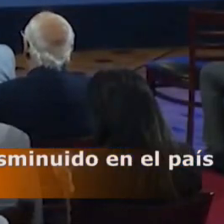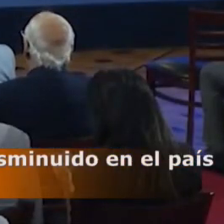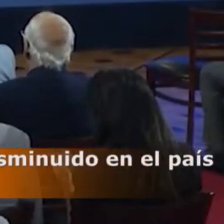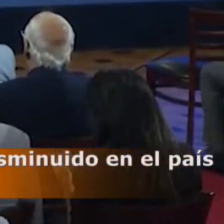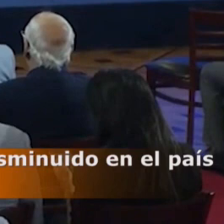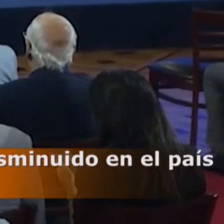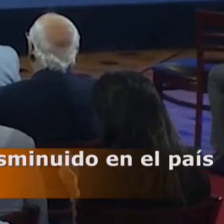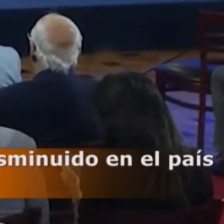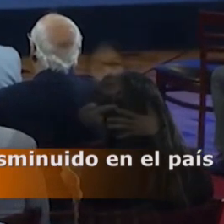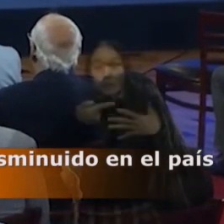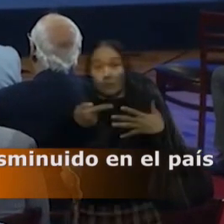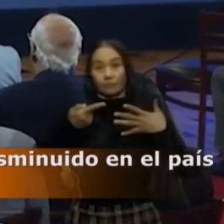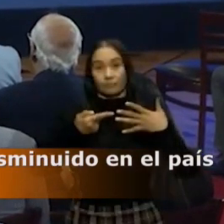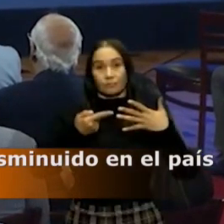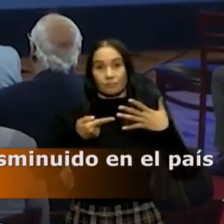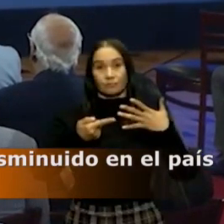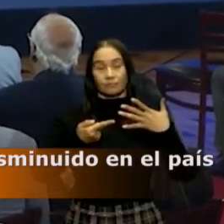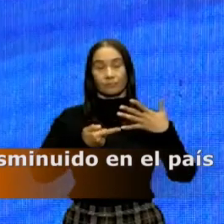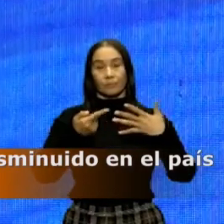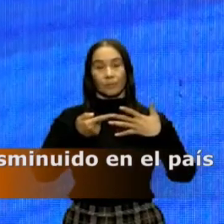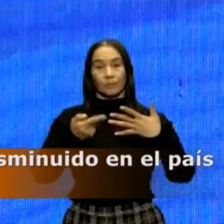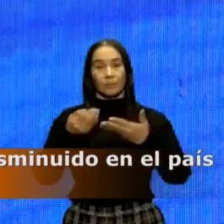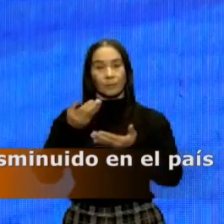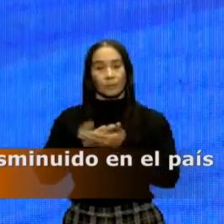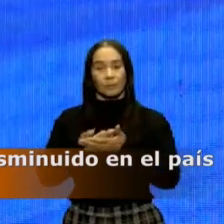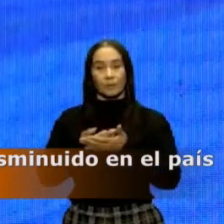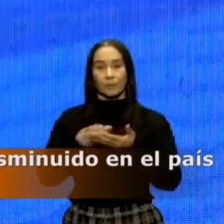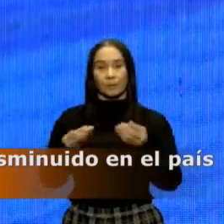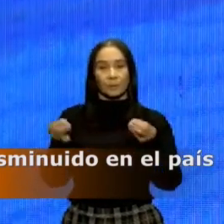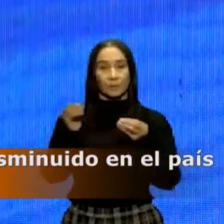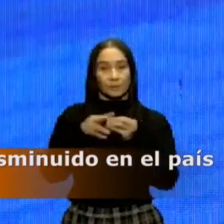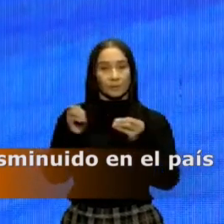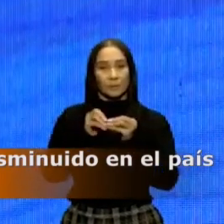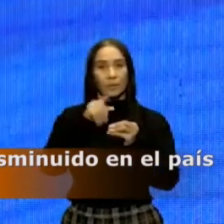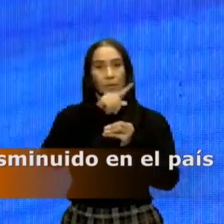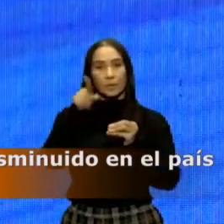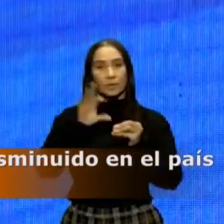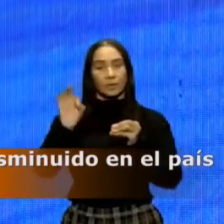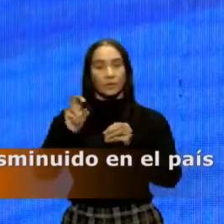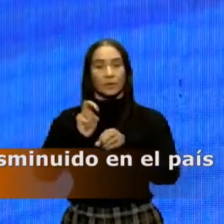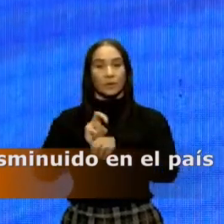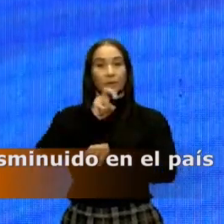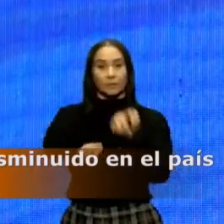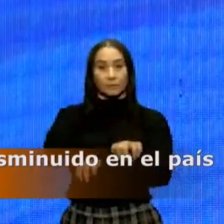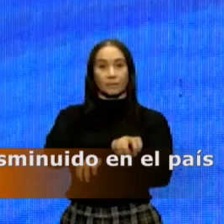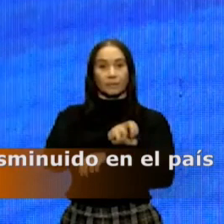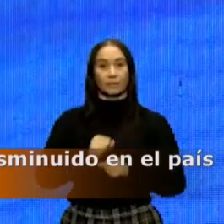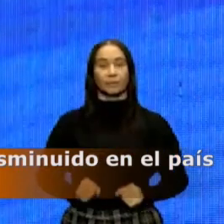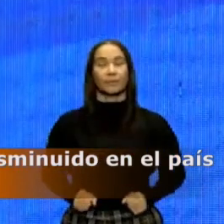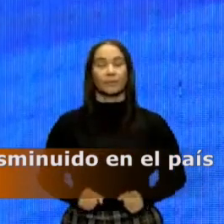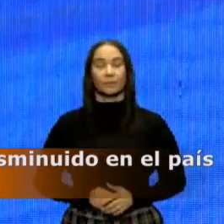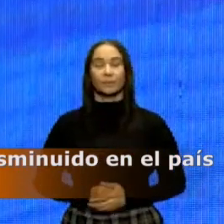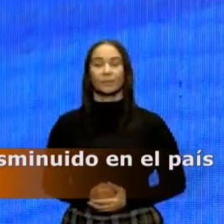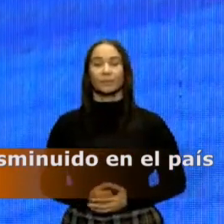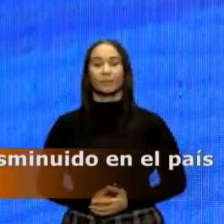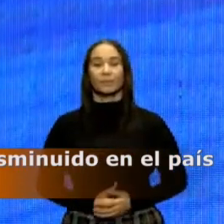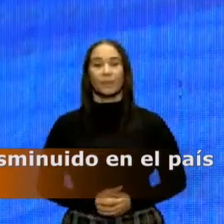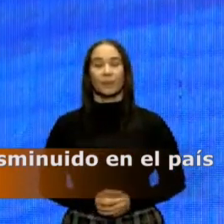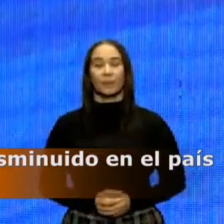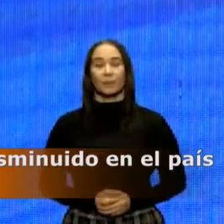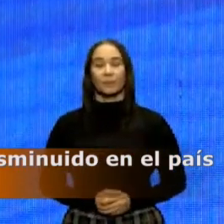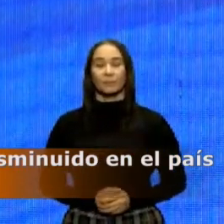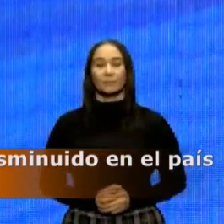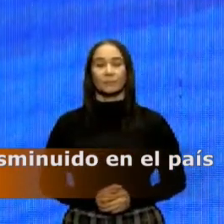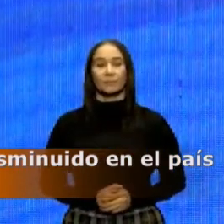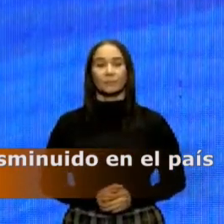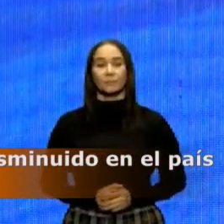República Dominicana estaba situada en un 28.4 por mientras que al finalizar el tercer trimestre del pasado año el mismo